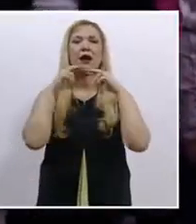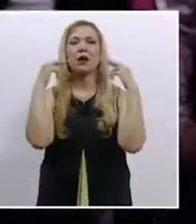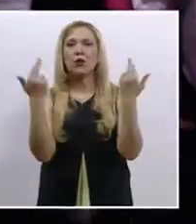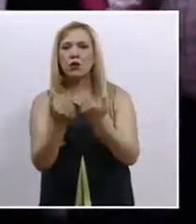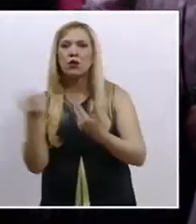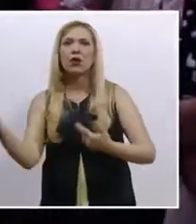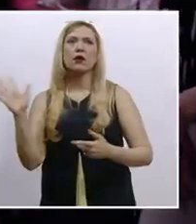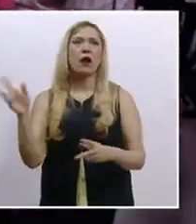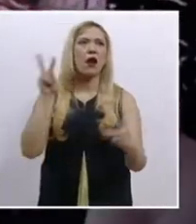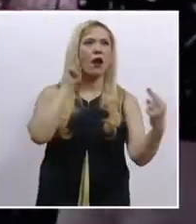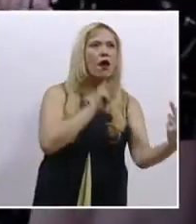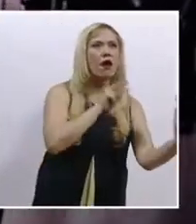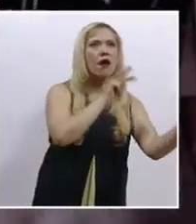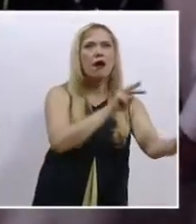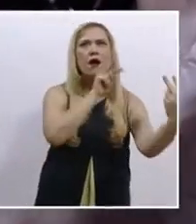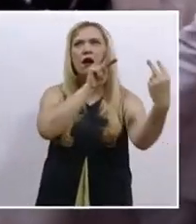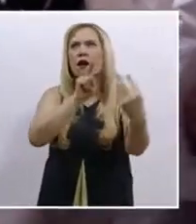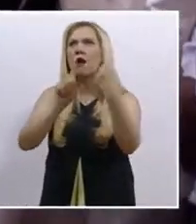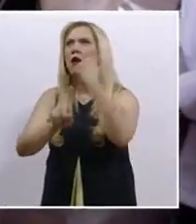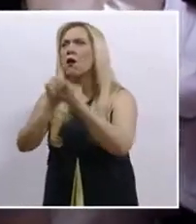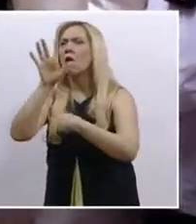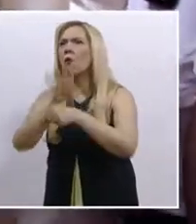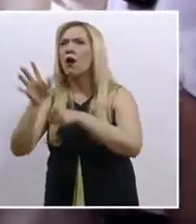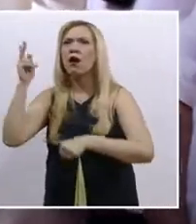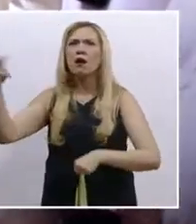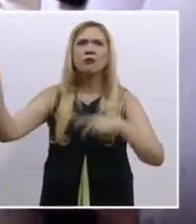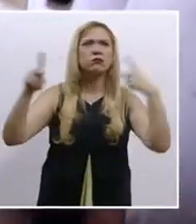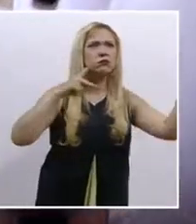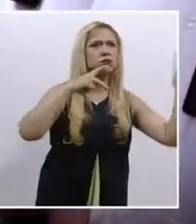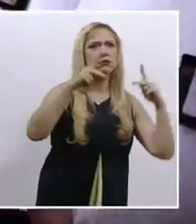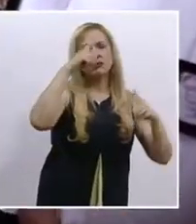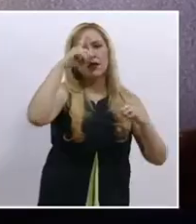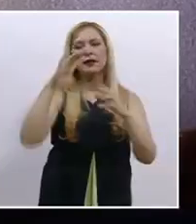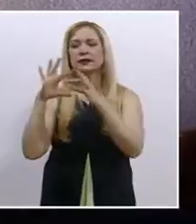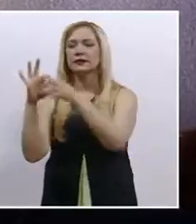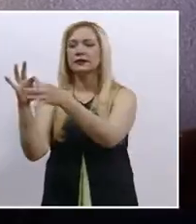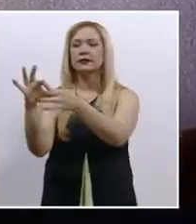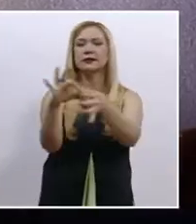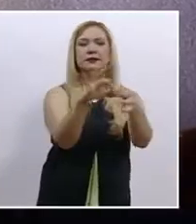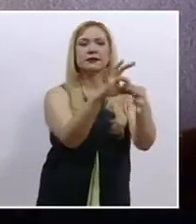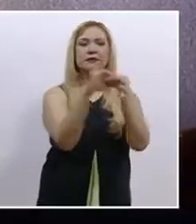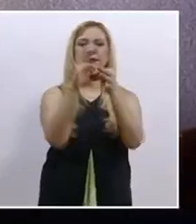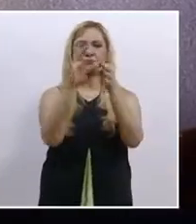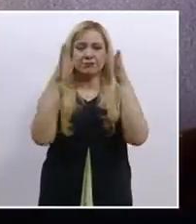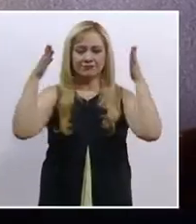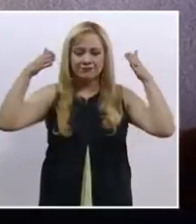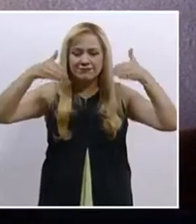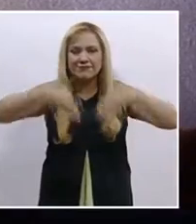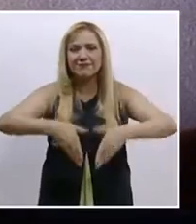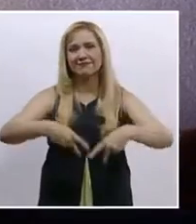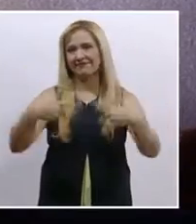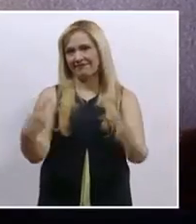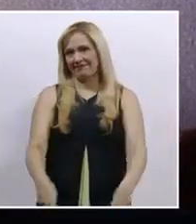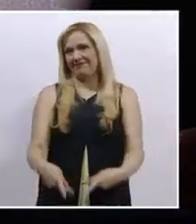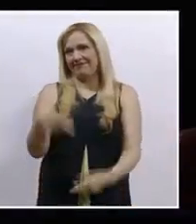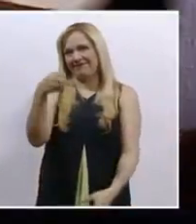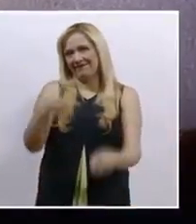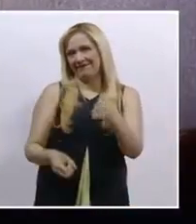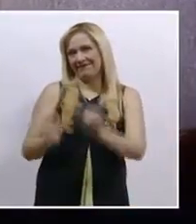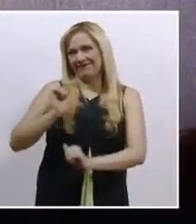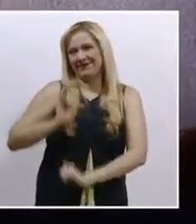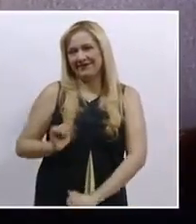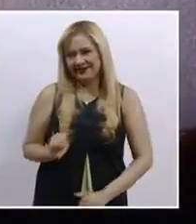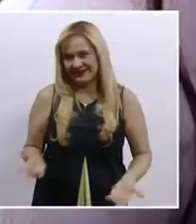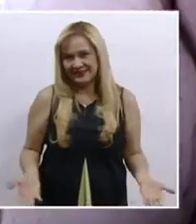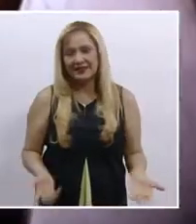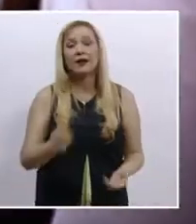las necesidades y retos de cada región, al tiempo que fortalece la unidad y el sentido de pertenencia a la institución. Durante el encuentro, el